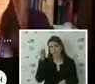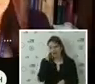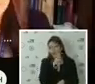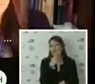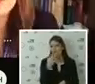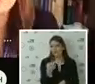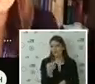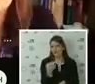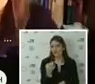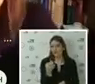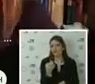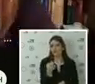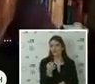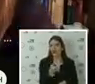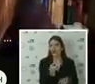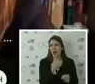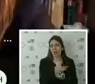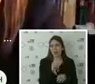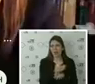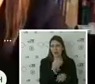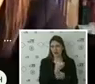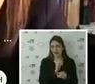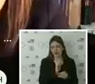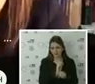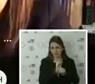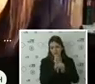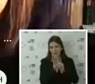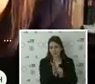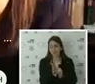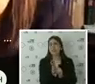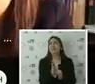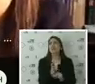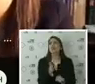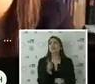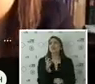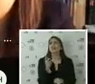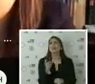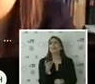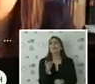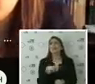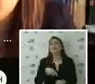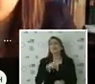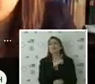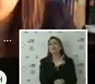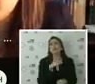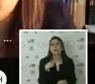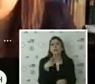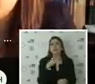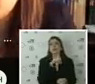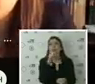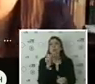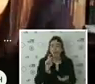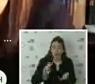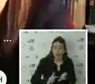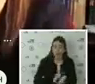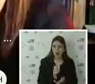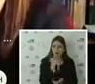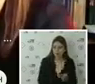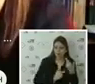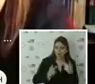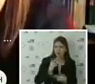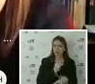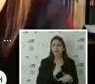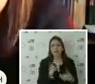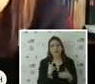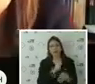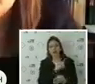en este contexto de pandemia y cuando tengamos que retomar las actividades, tal vez ni siquiera